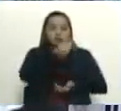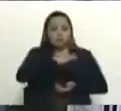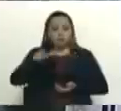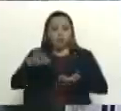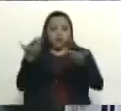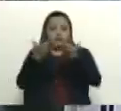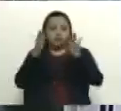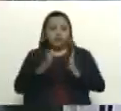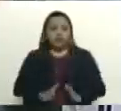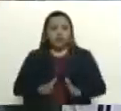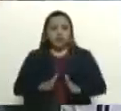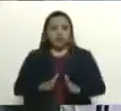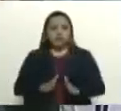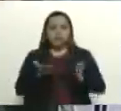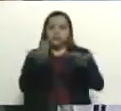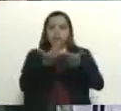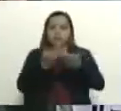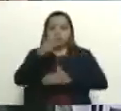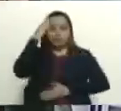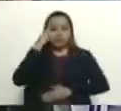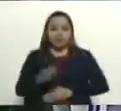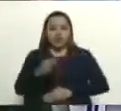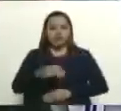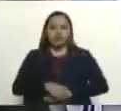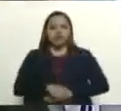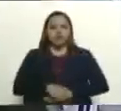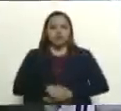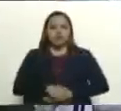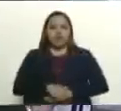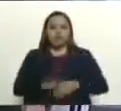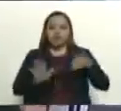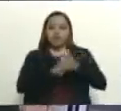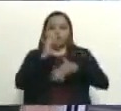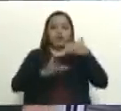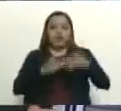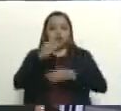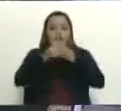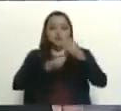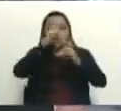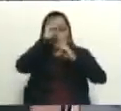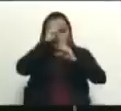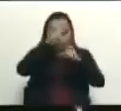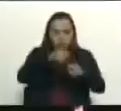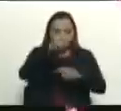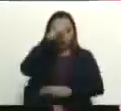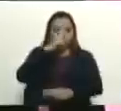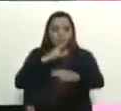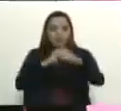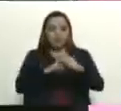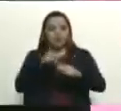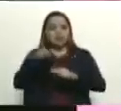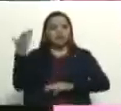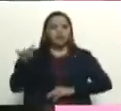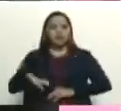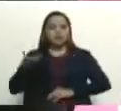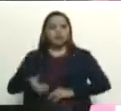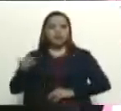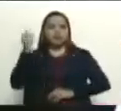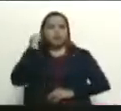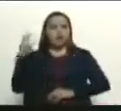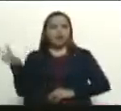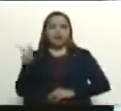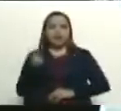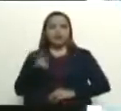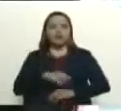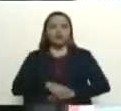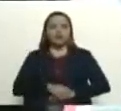la Fuerza Armada Nacional Bolivariana como un acto también para rendir tributo a esta insigne mujer